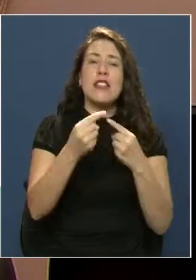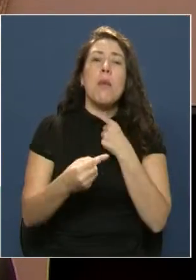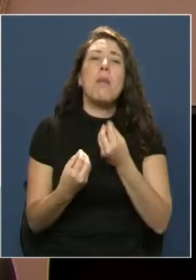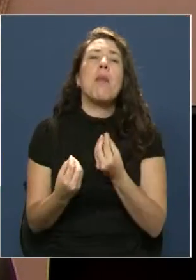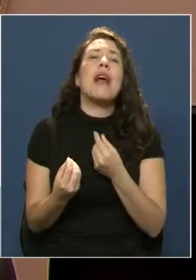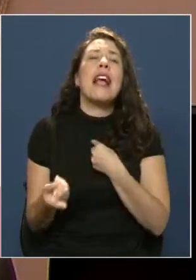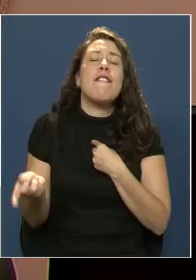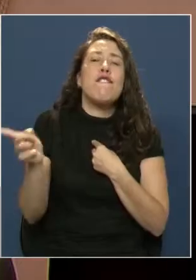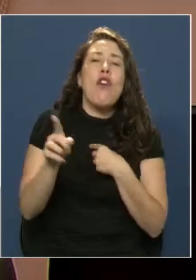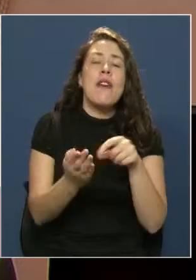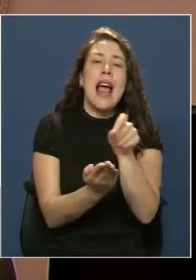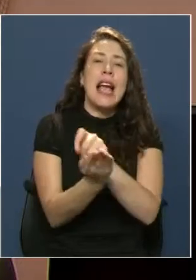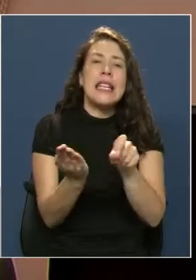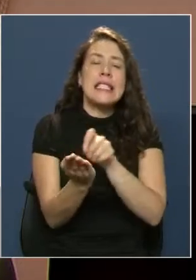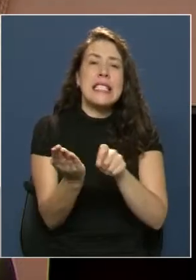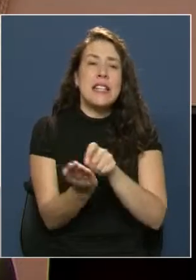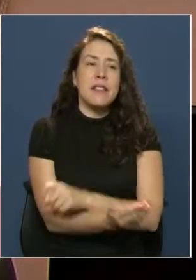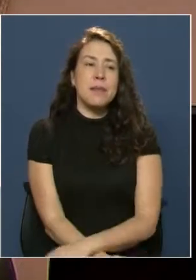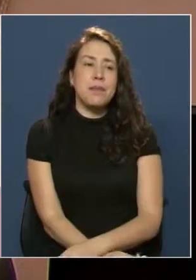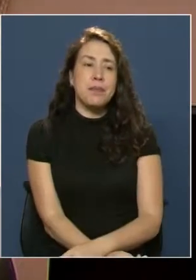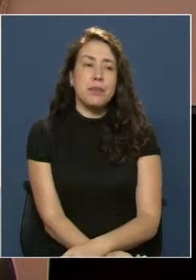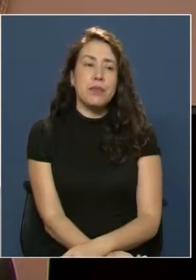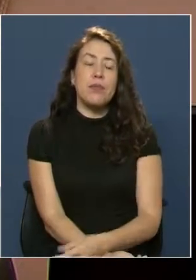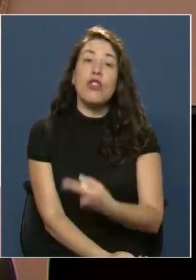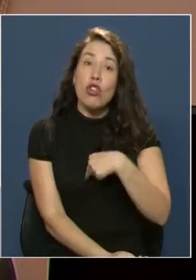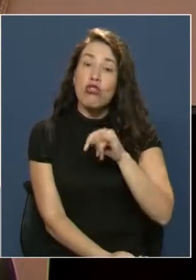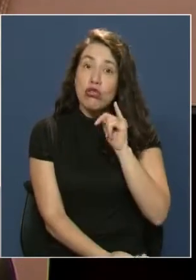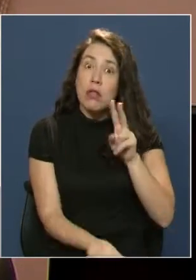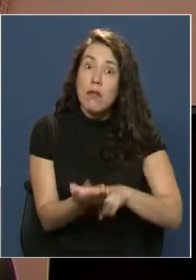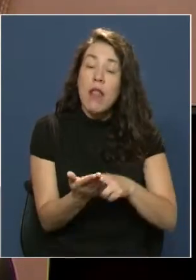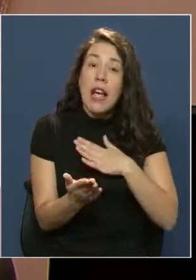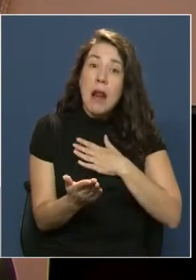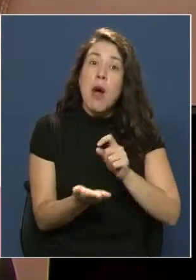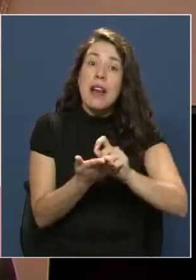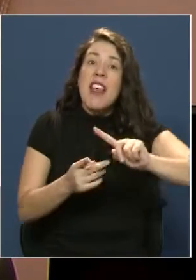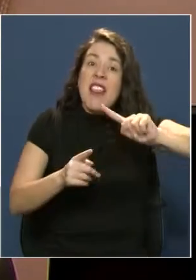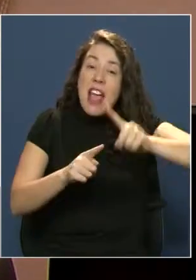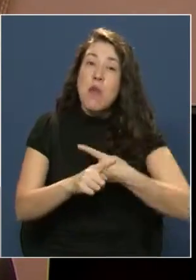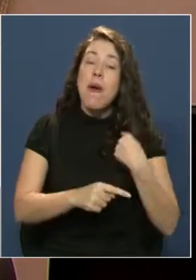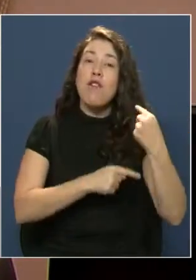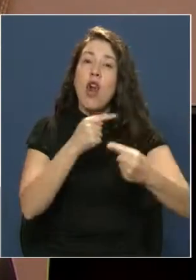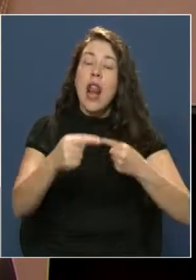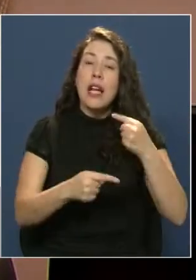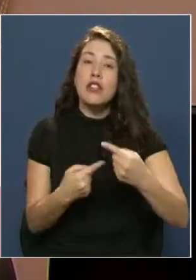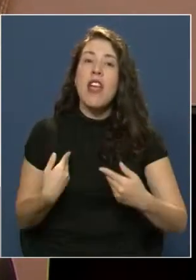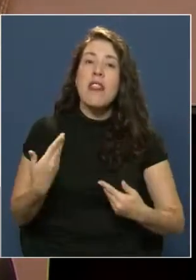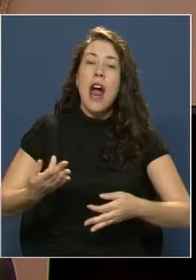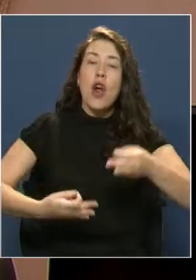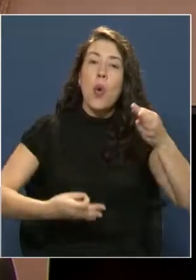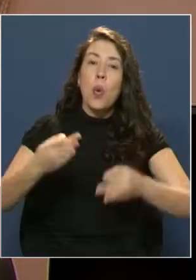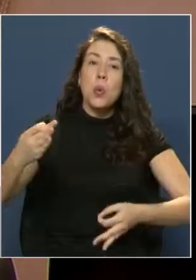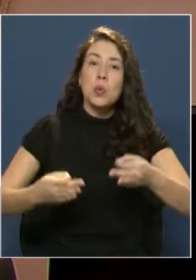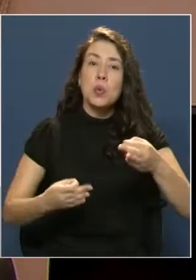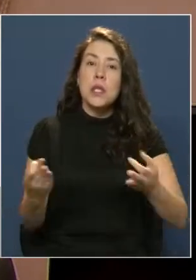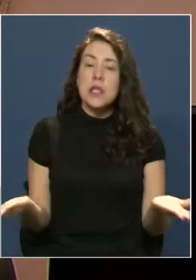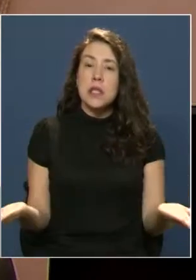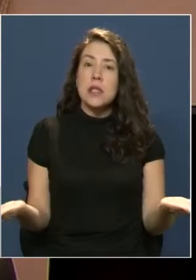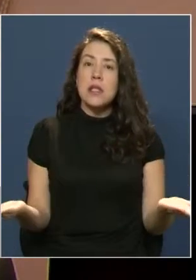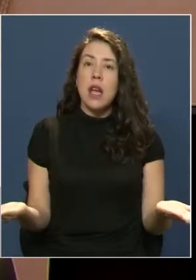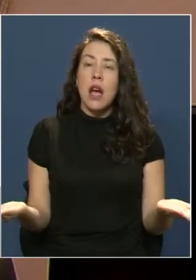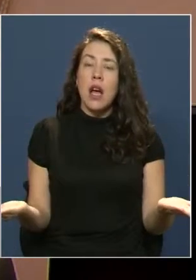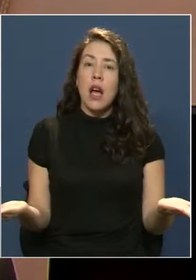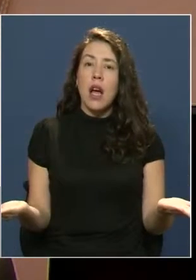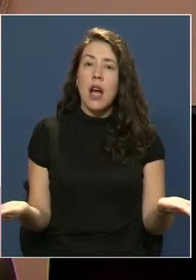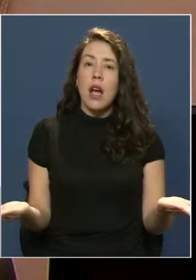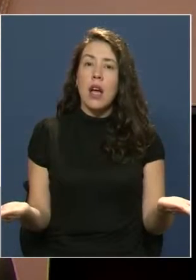queríamos reescribirla. Y por supuesto que queremos reescribir la historia y hacer justicia con